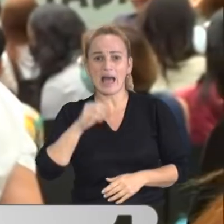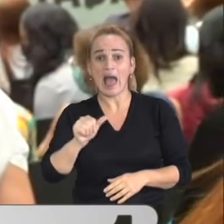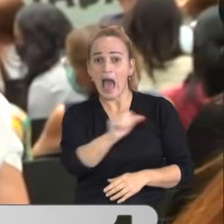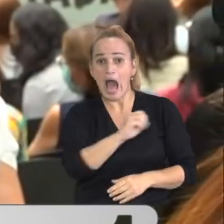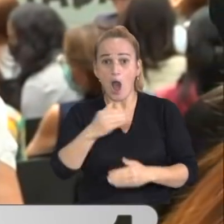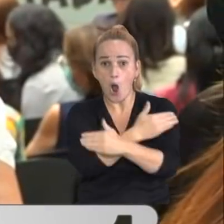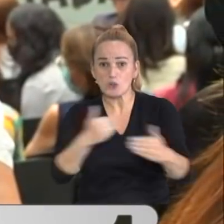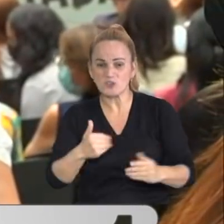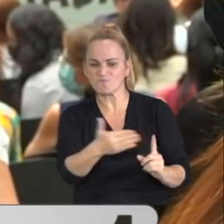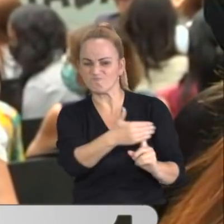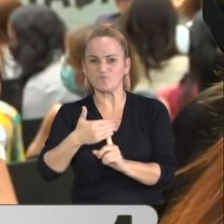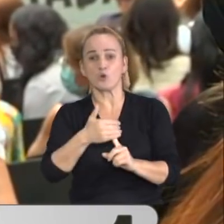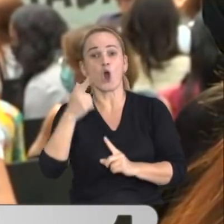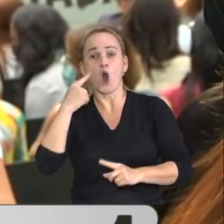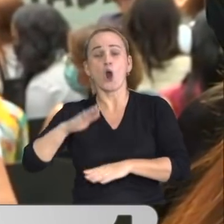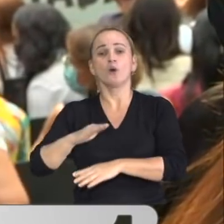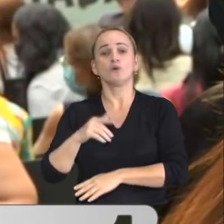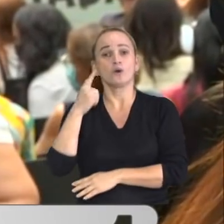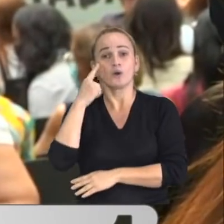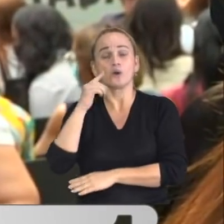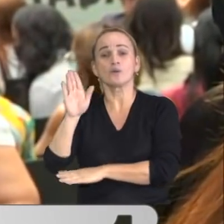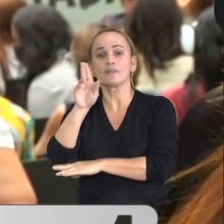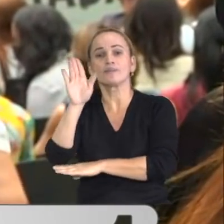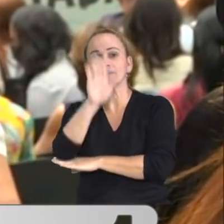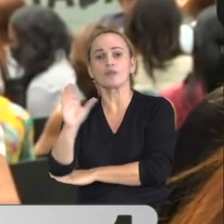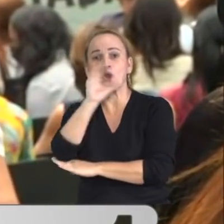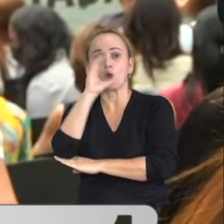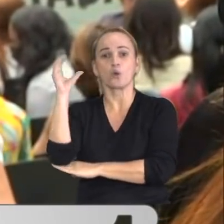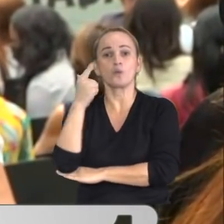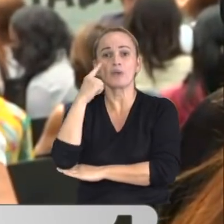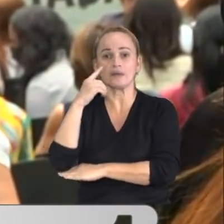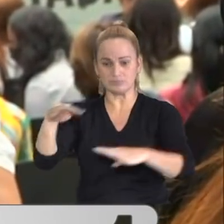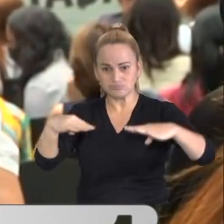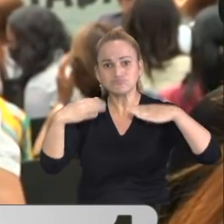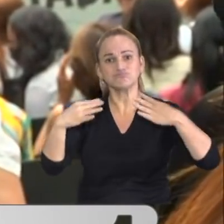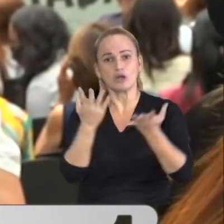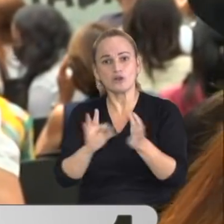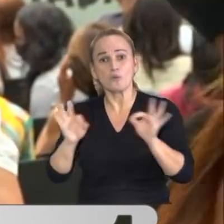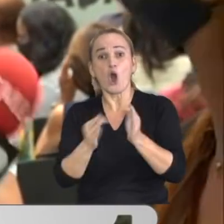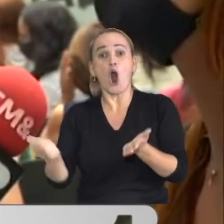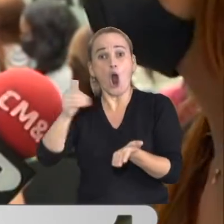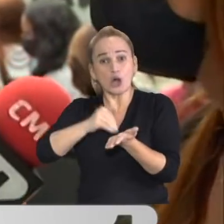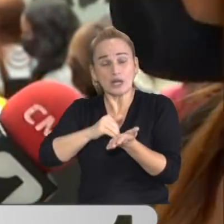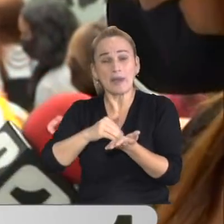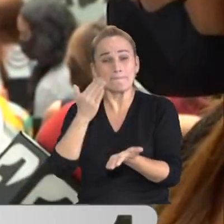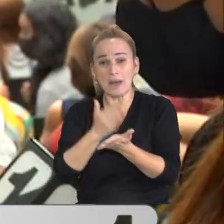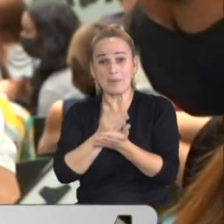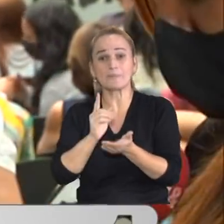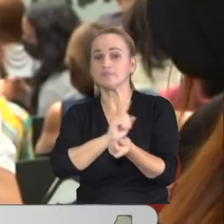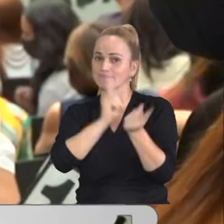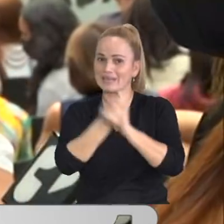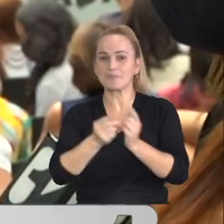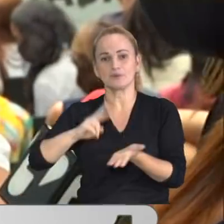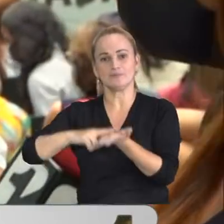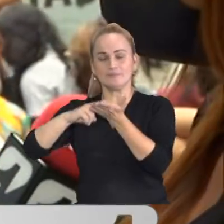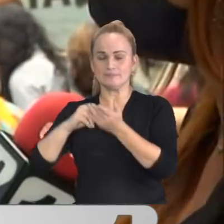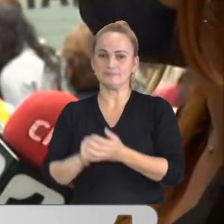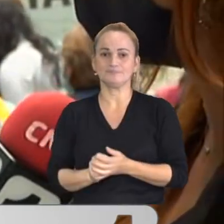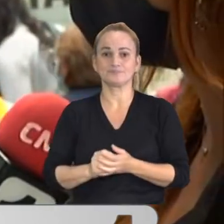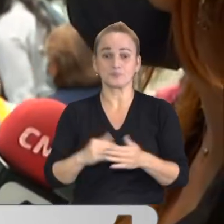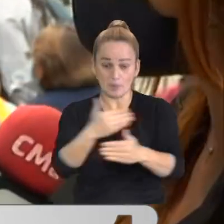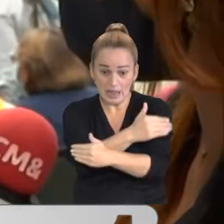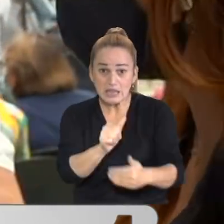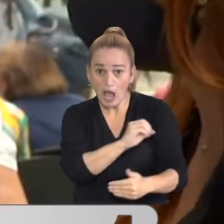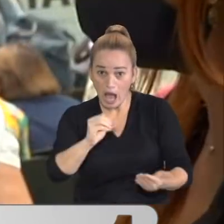Entonces, por favor, colombianos, conozcamos esta verdad para dar garantías de no repetición. Director, por último, ¿estos niños